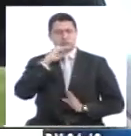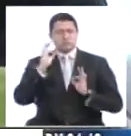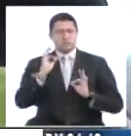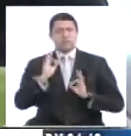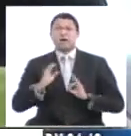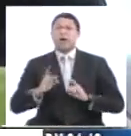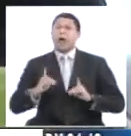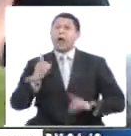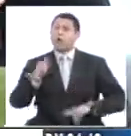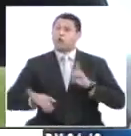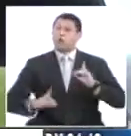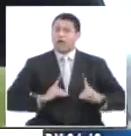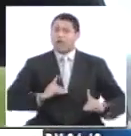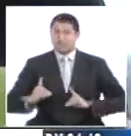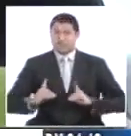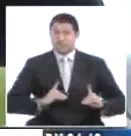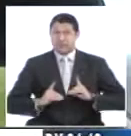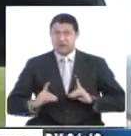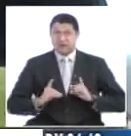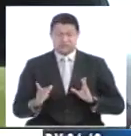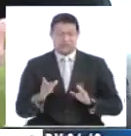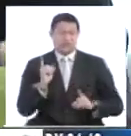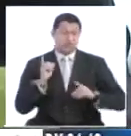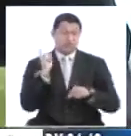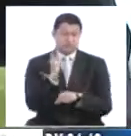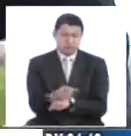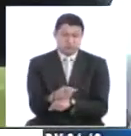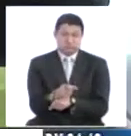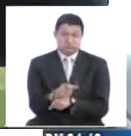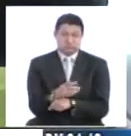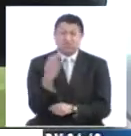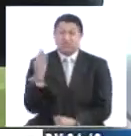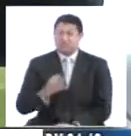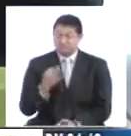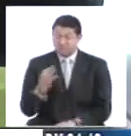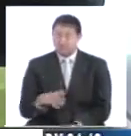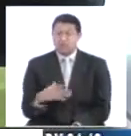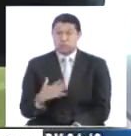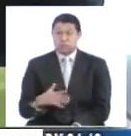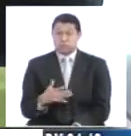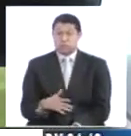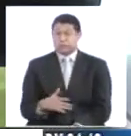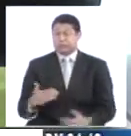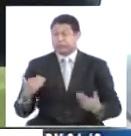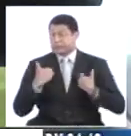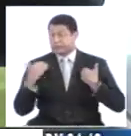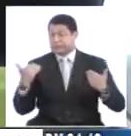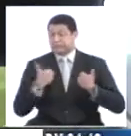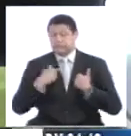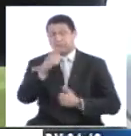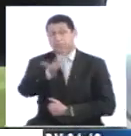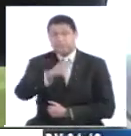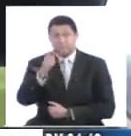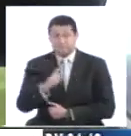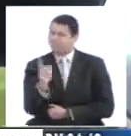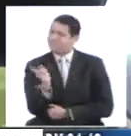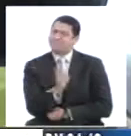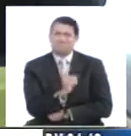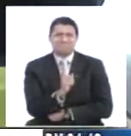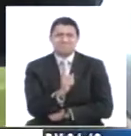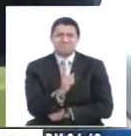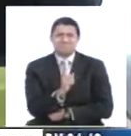dietas que se hacen son dietas que realmente son verdaderamente un oscar más para las personas que el asma y no debe ser así